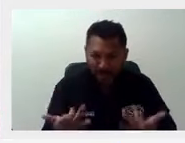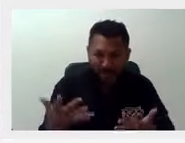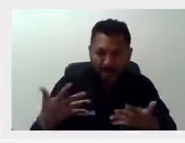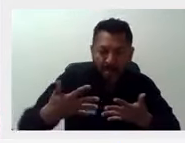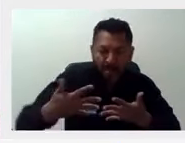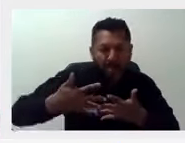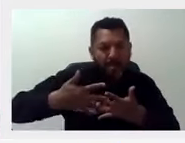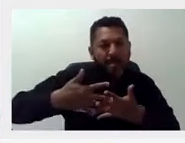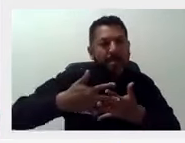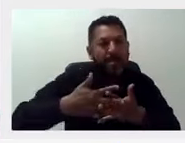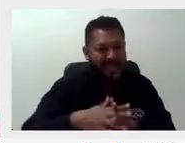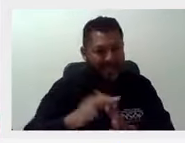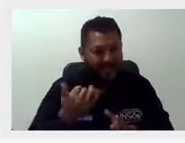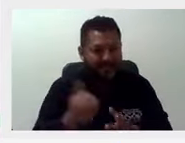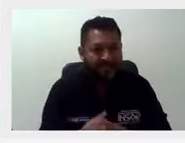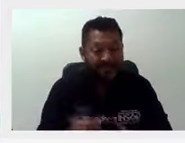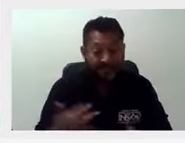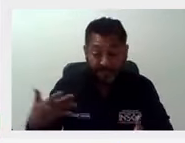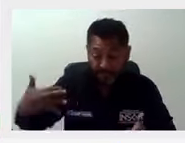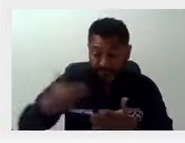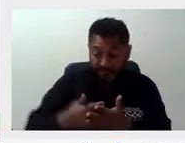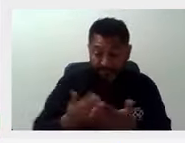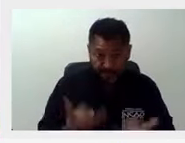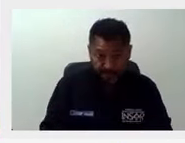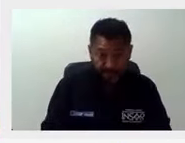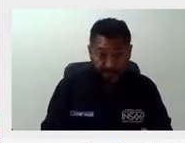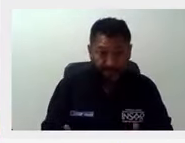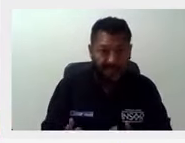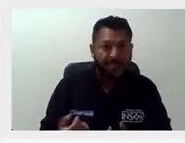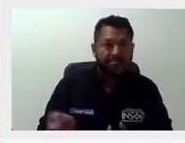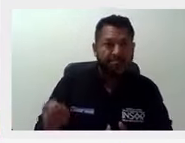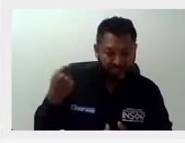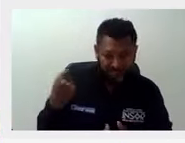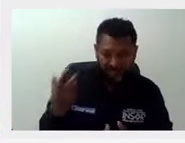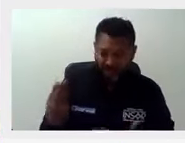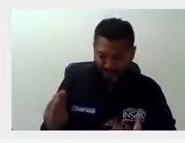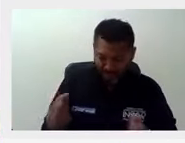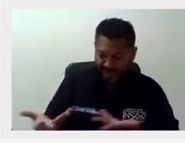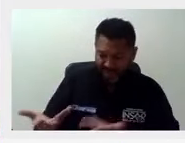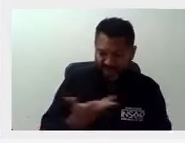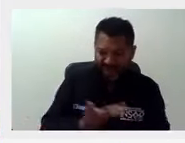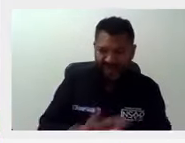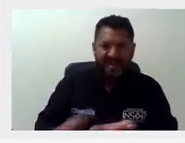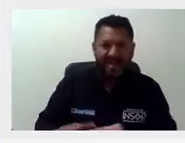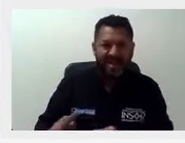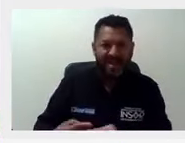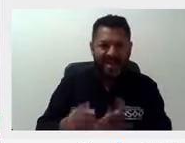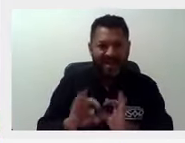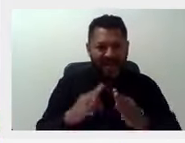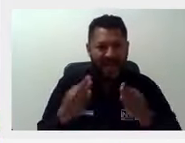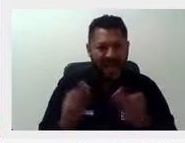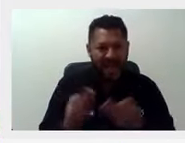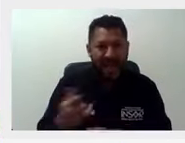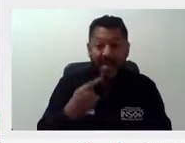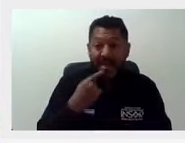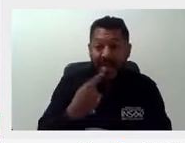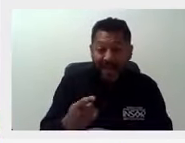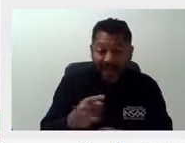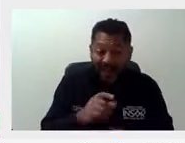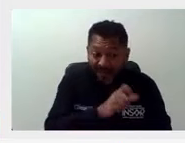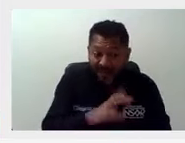Sin embargo, hoy y las últimas conversaciones y los grupos que hemos tenido con las familias manifiestan